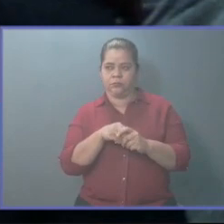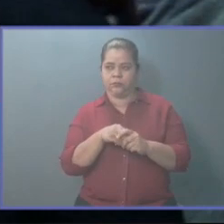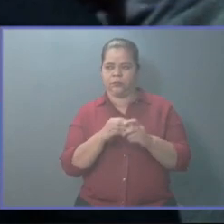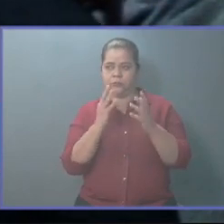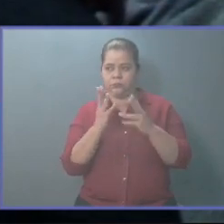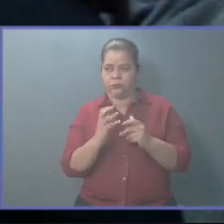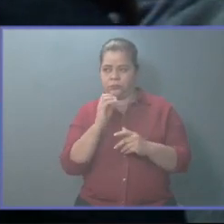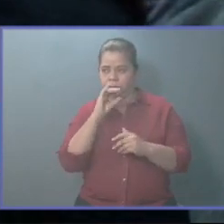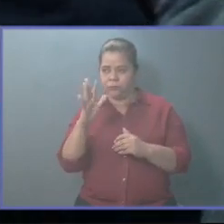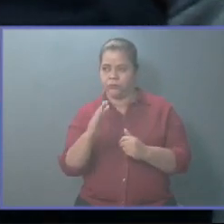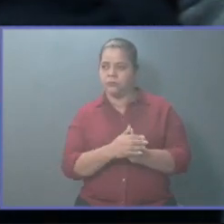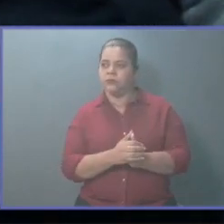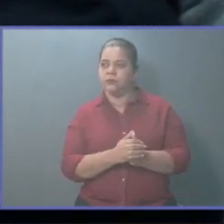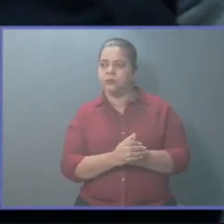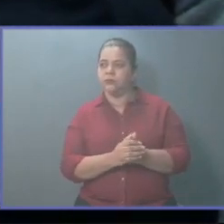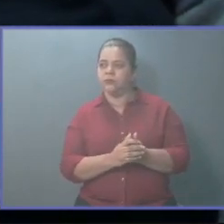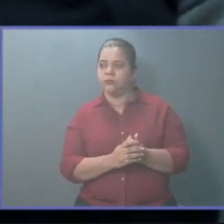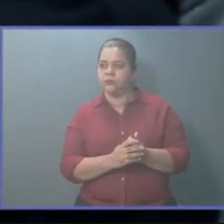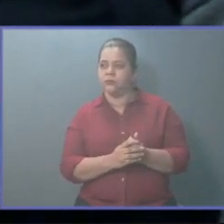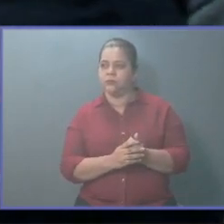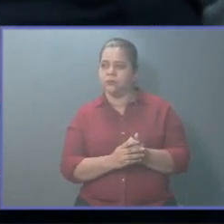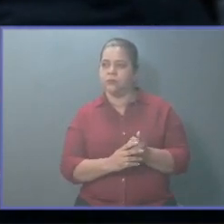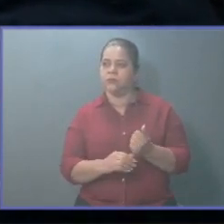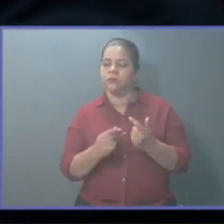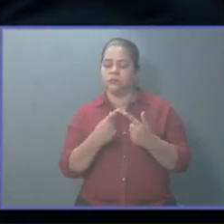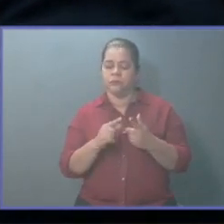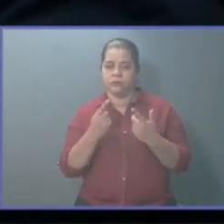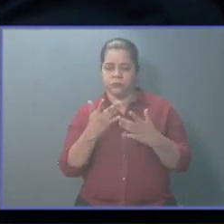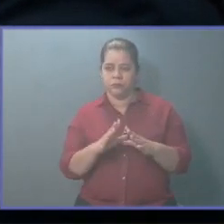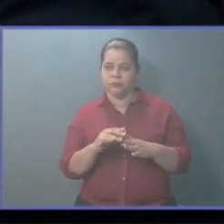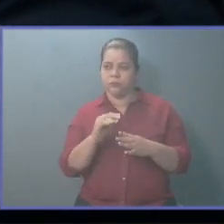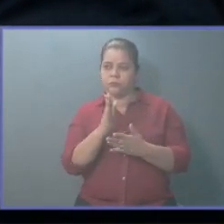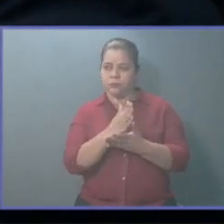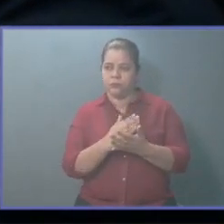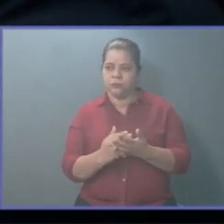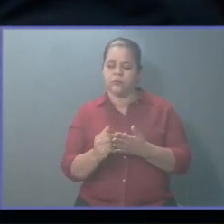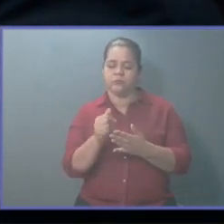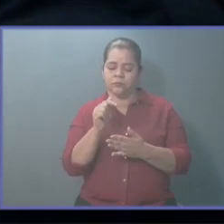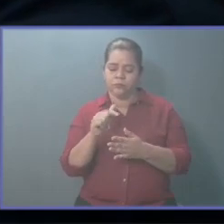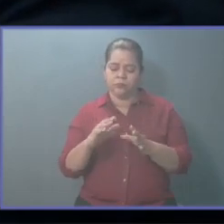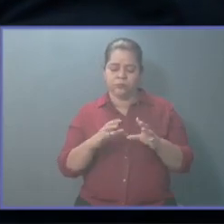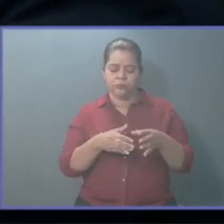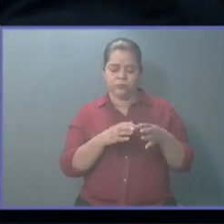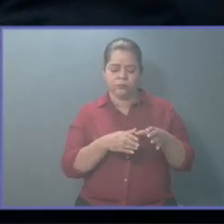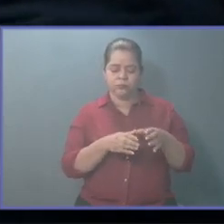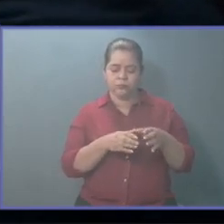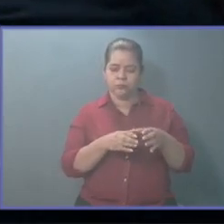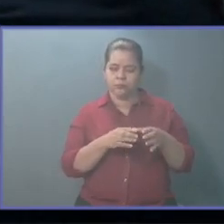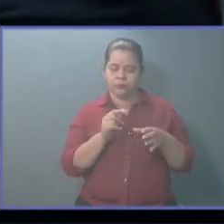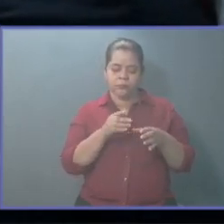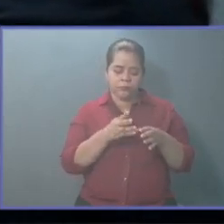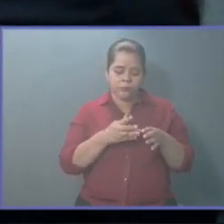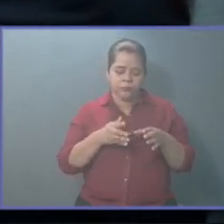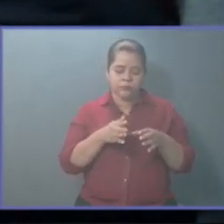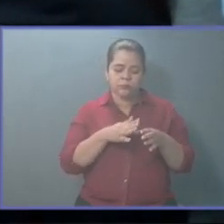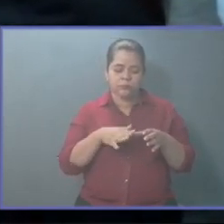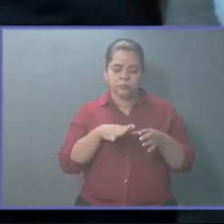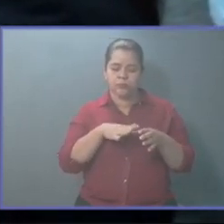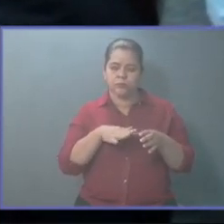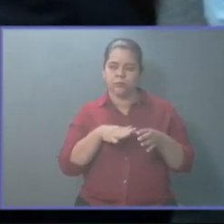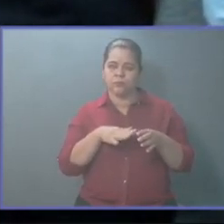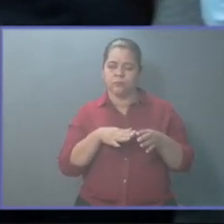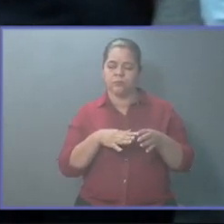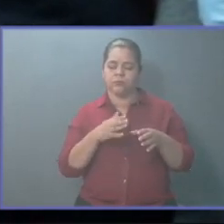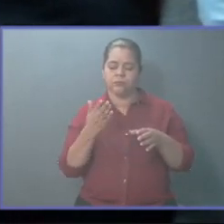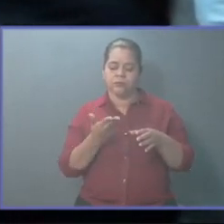decirle, no es que hay una parte de este comité de veeduría que hace una especie